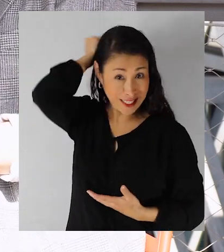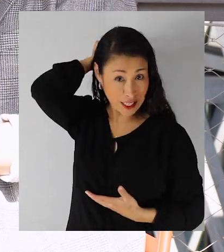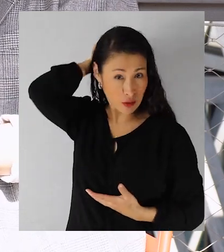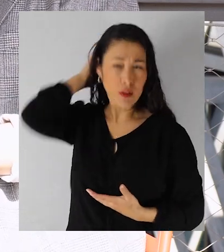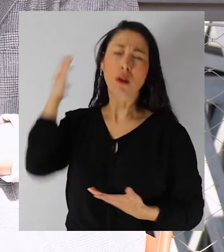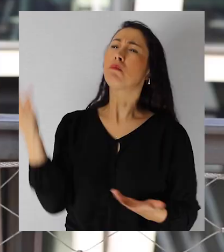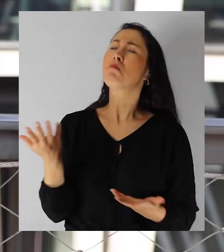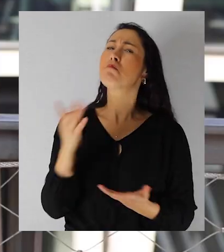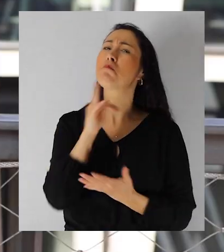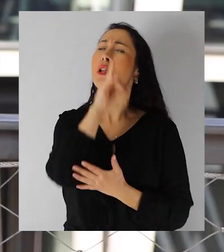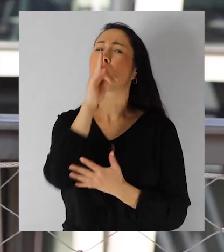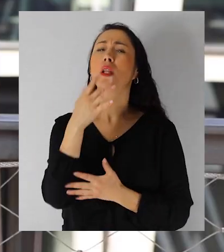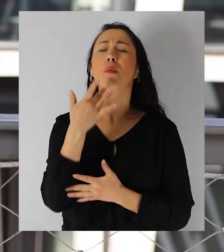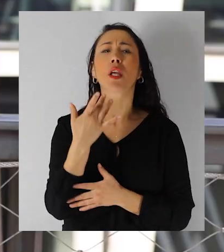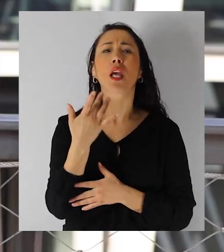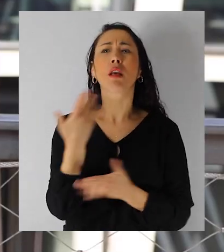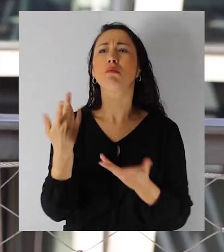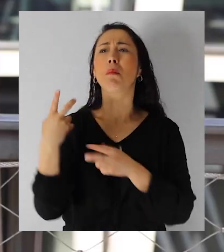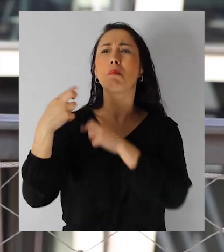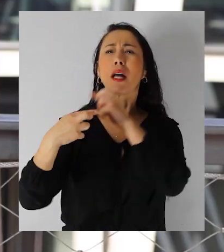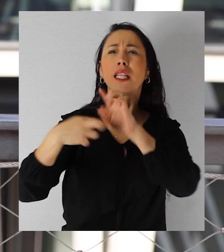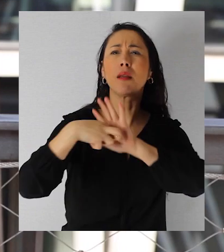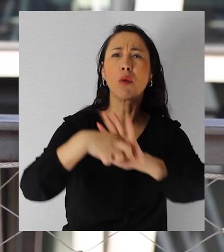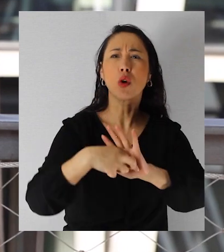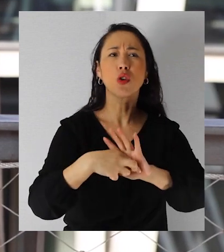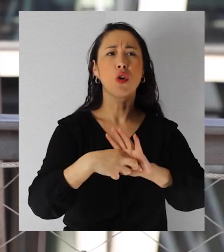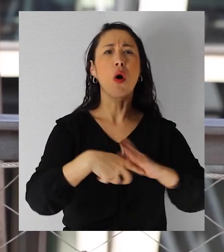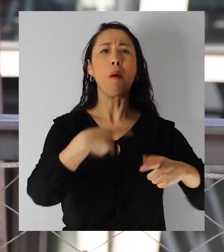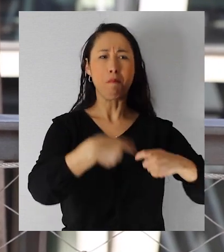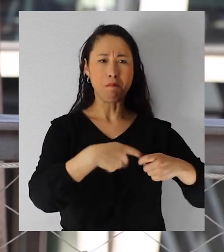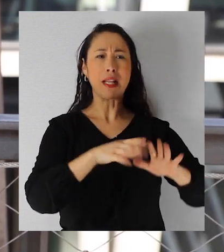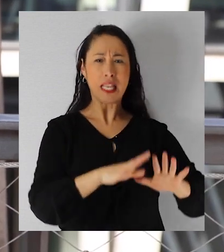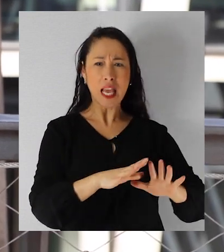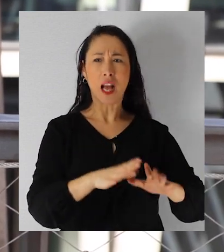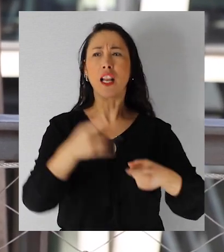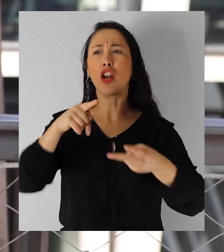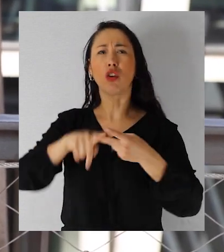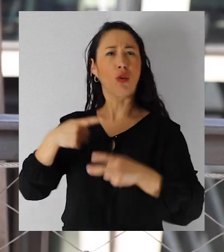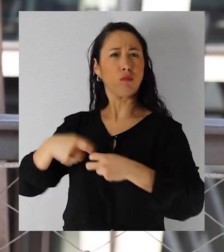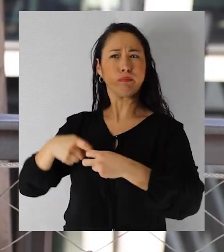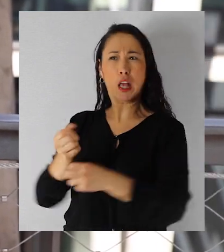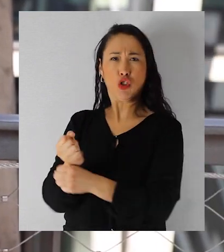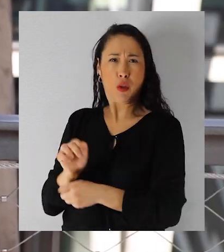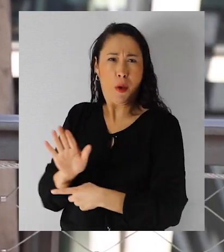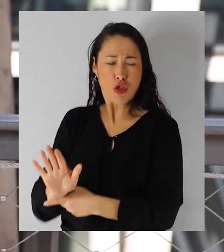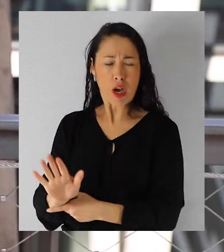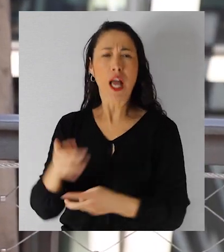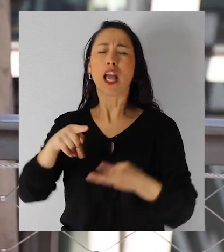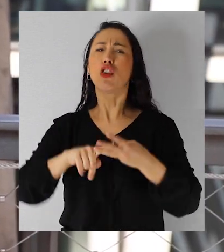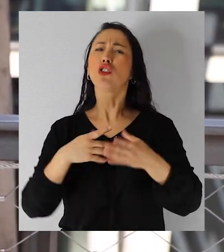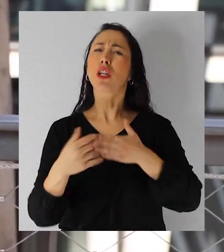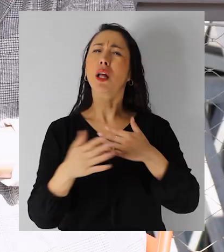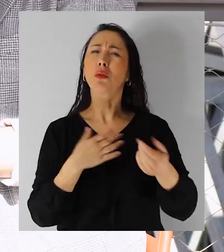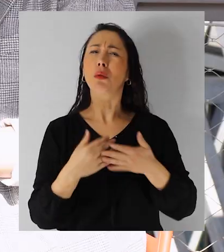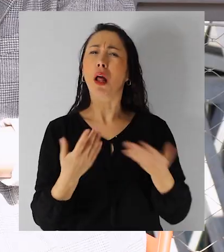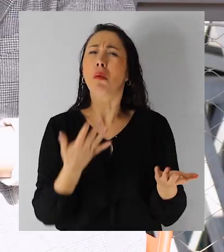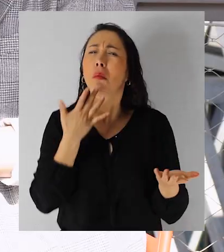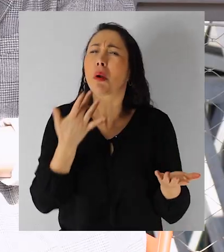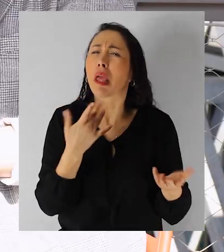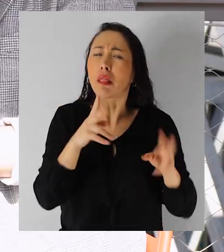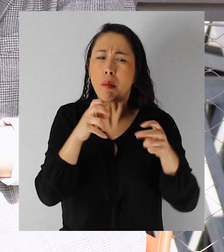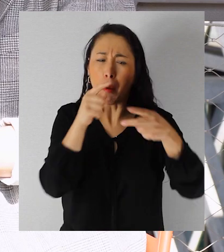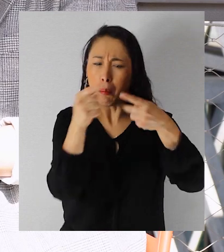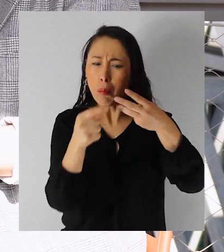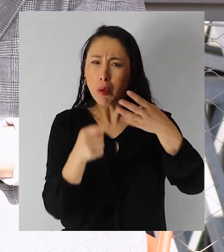de patrimonio material, inmaterial y natural cuando hablamos del Día de los Patrimonios? Bueno, el